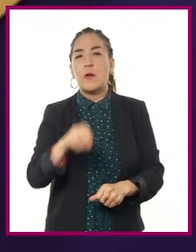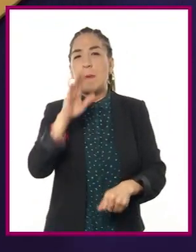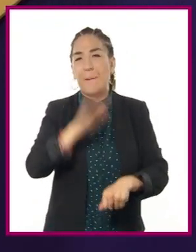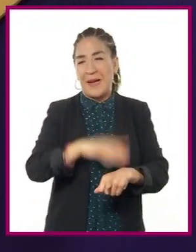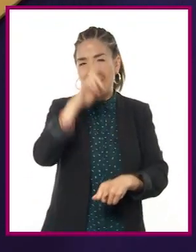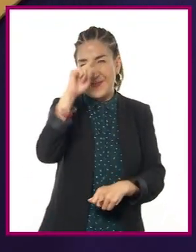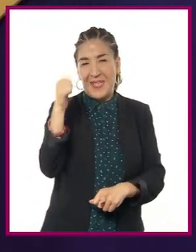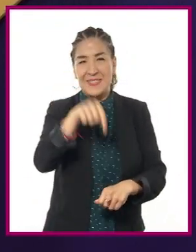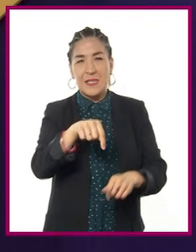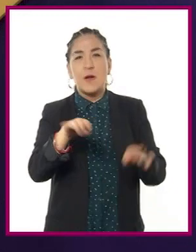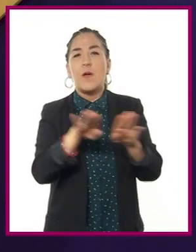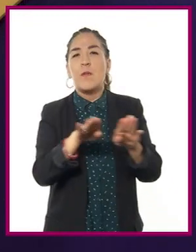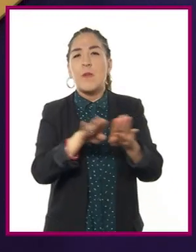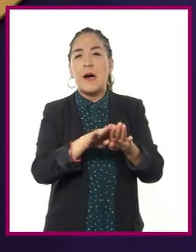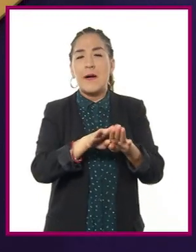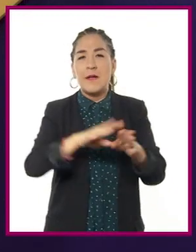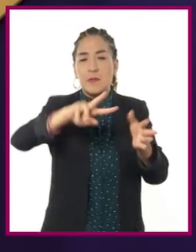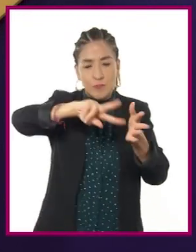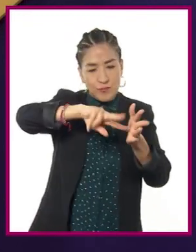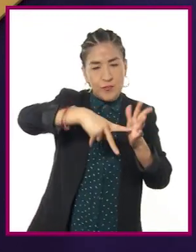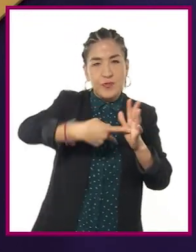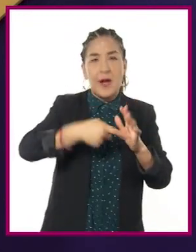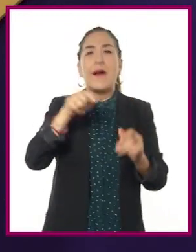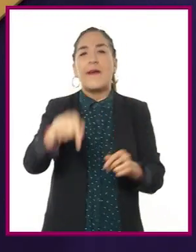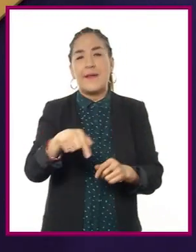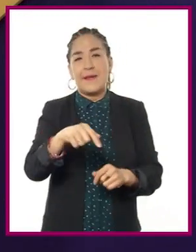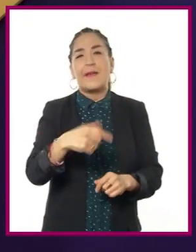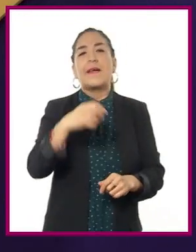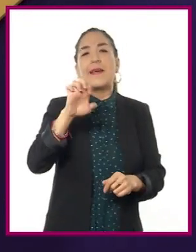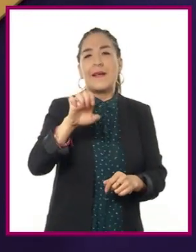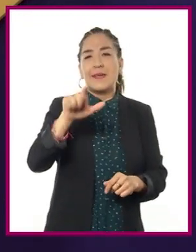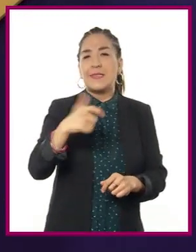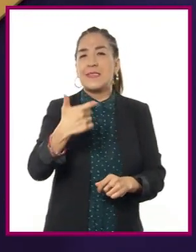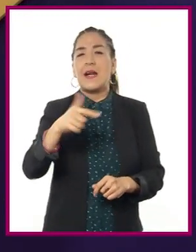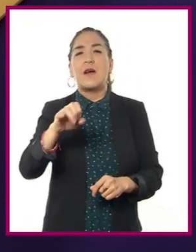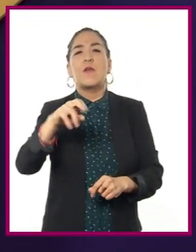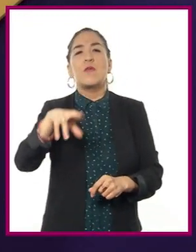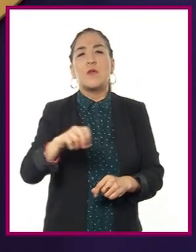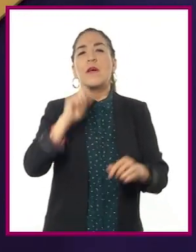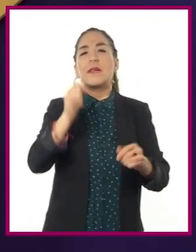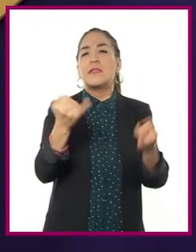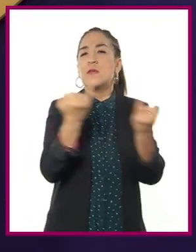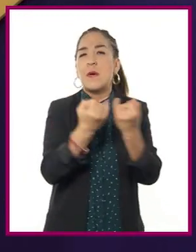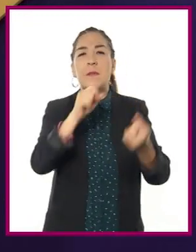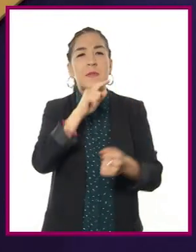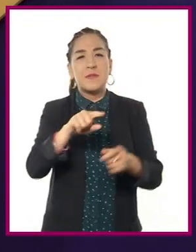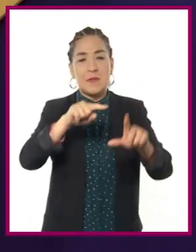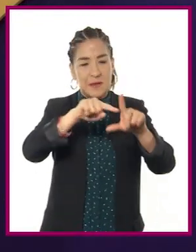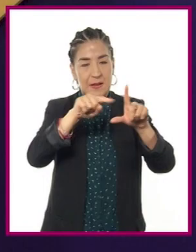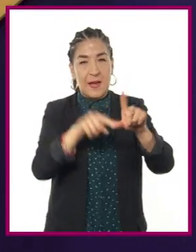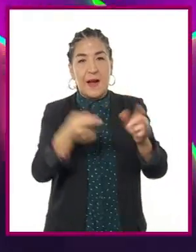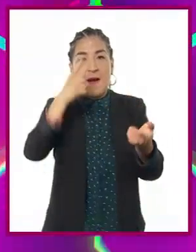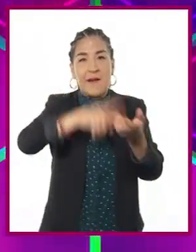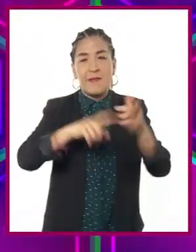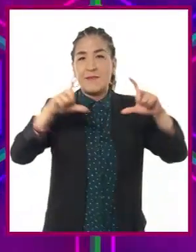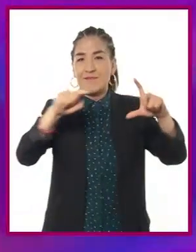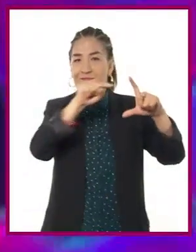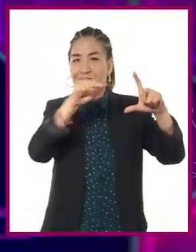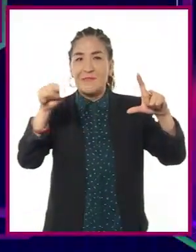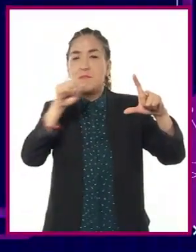esta es el hexágono, porque su lado es igual al radio de la